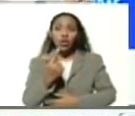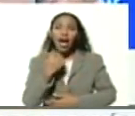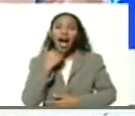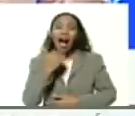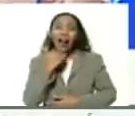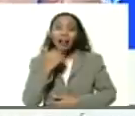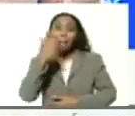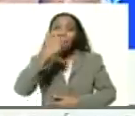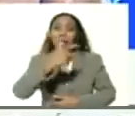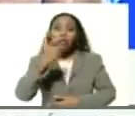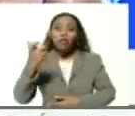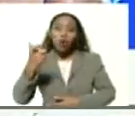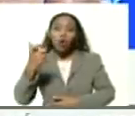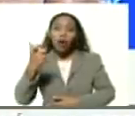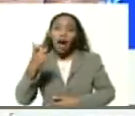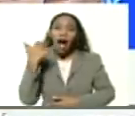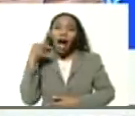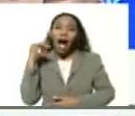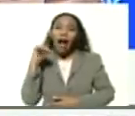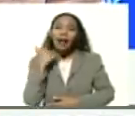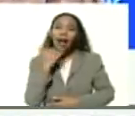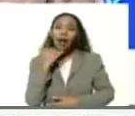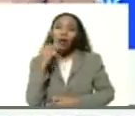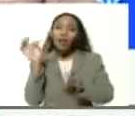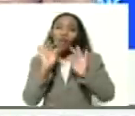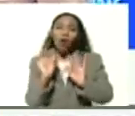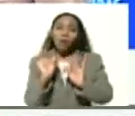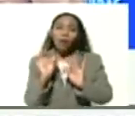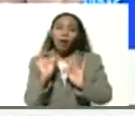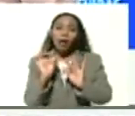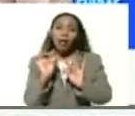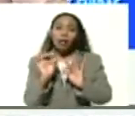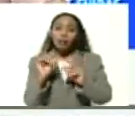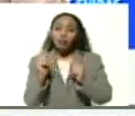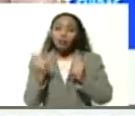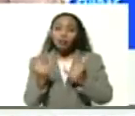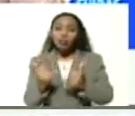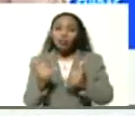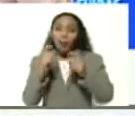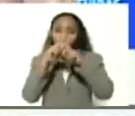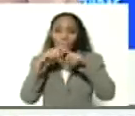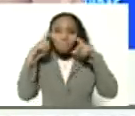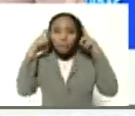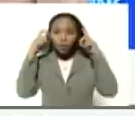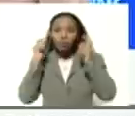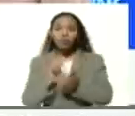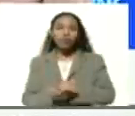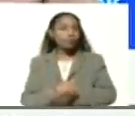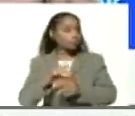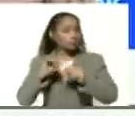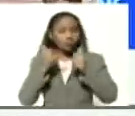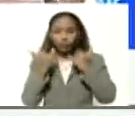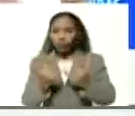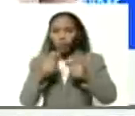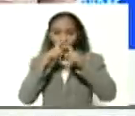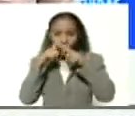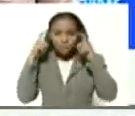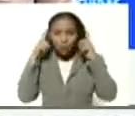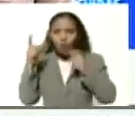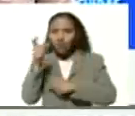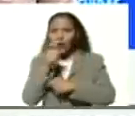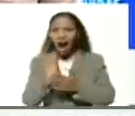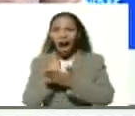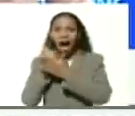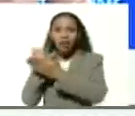en casa llega a presentar algún síntoma, inmediatamente la mascarilla. inmediatamente y buscar la